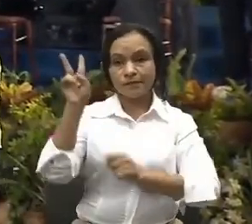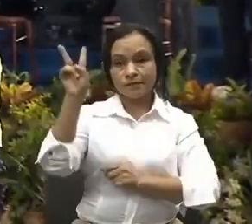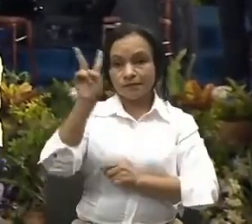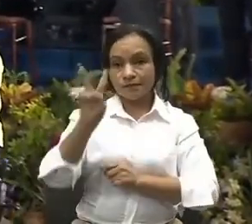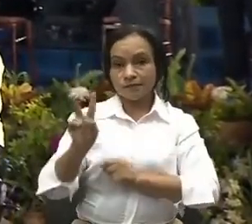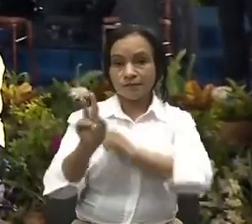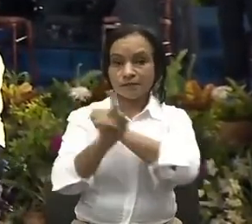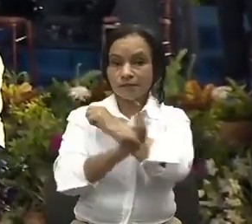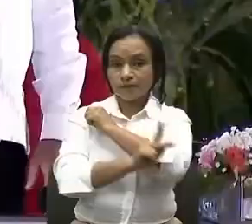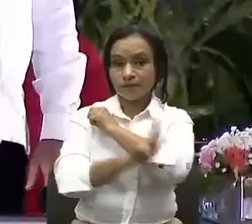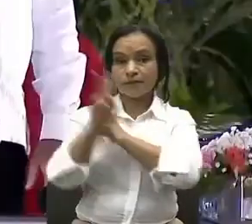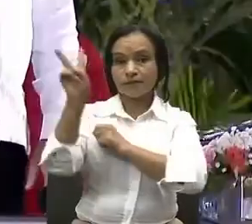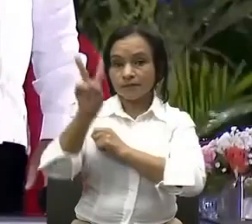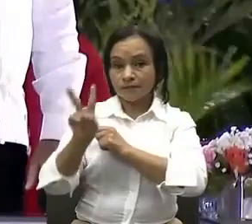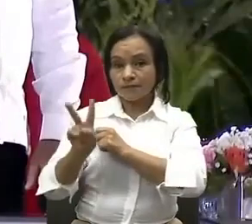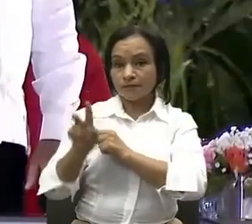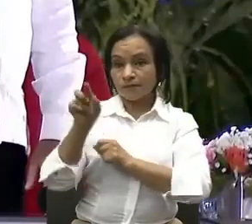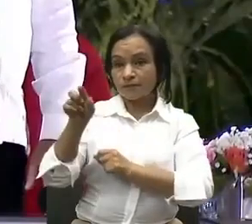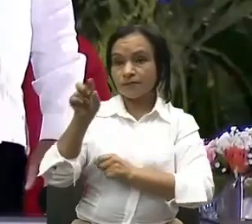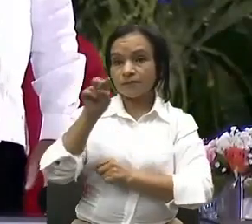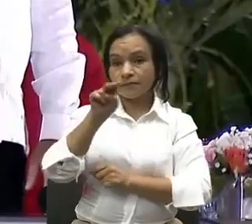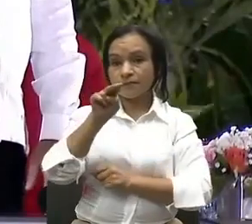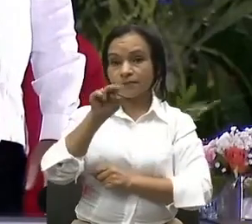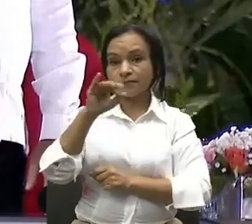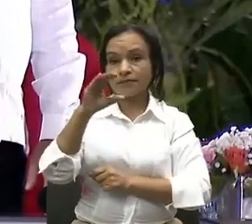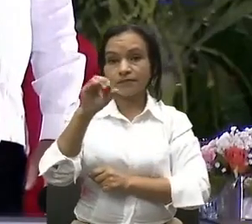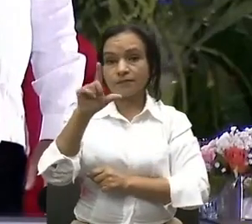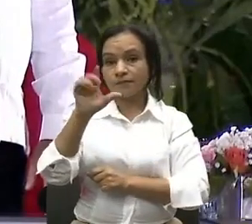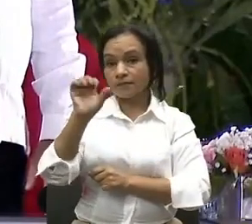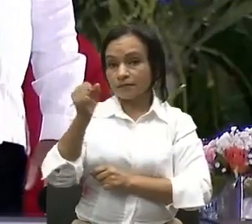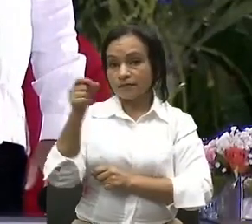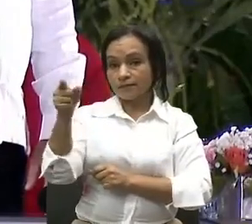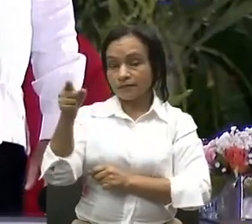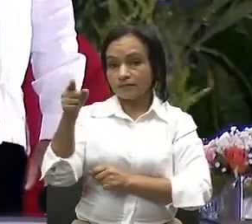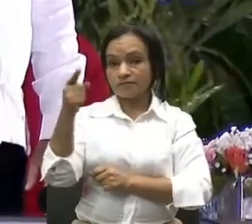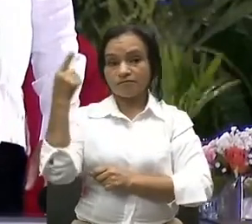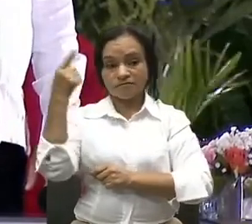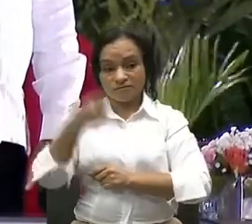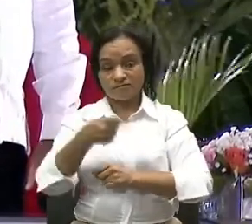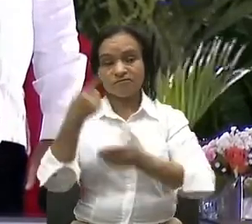venezolano, Nicolás, que son sometidos a